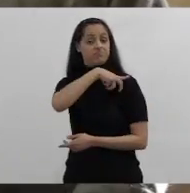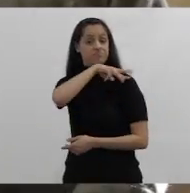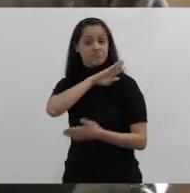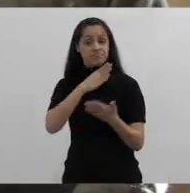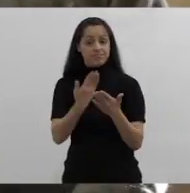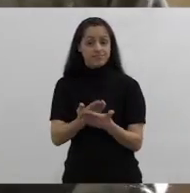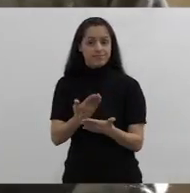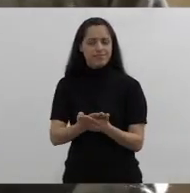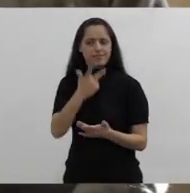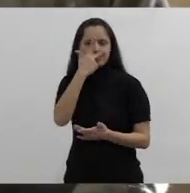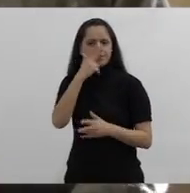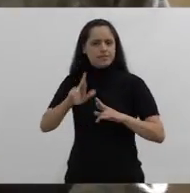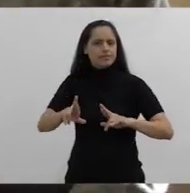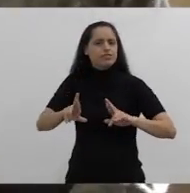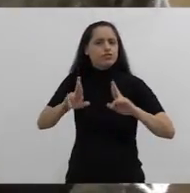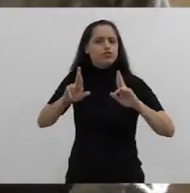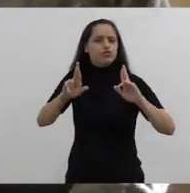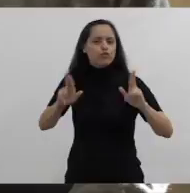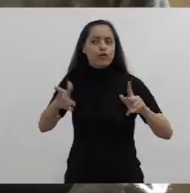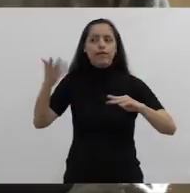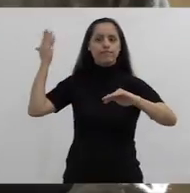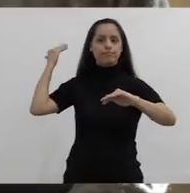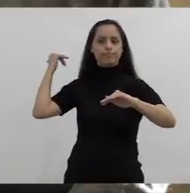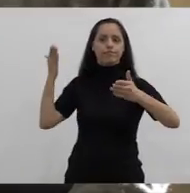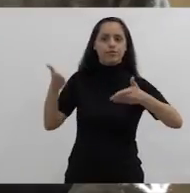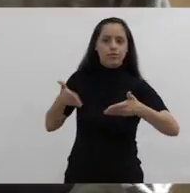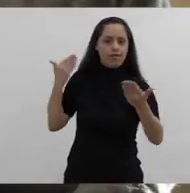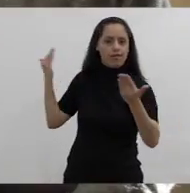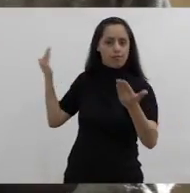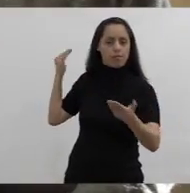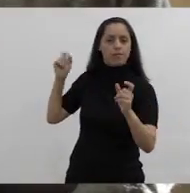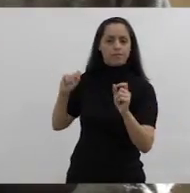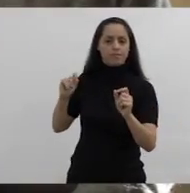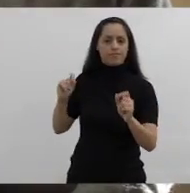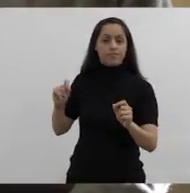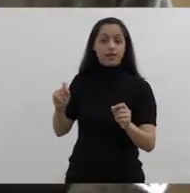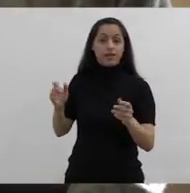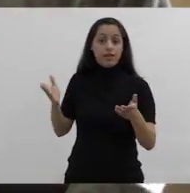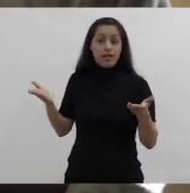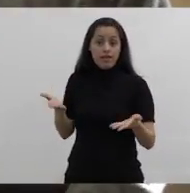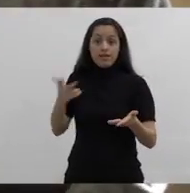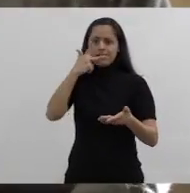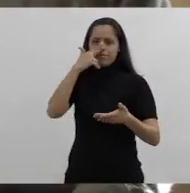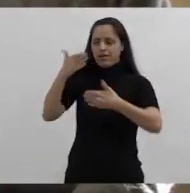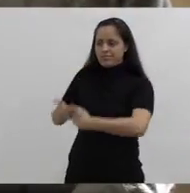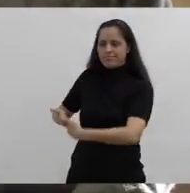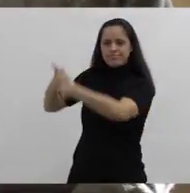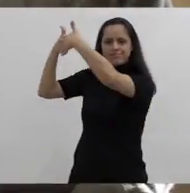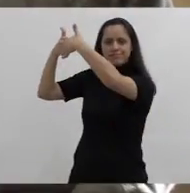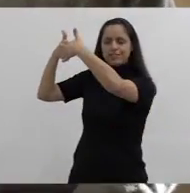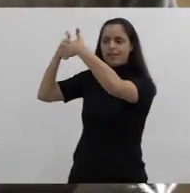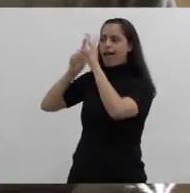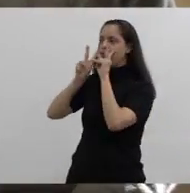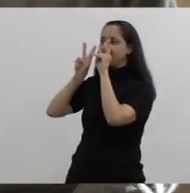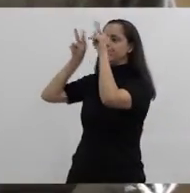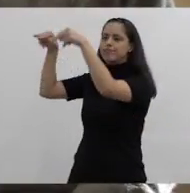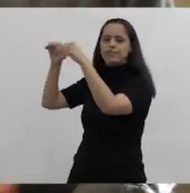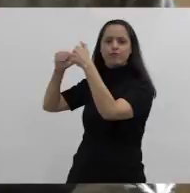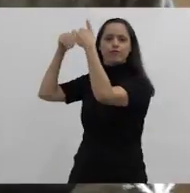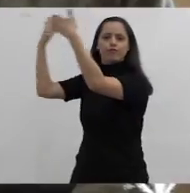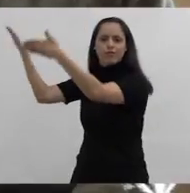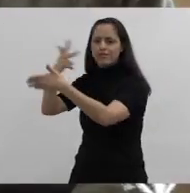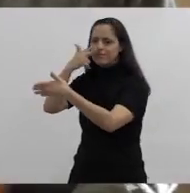la secundaria, a diferencia de otros tiempos, hoy la secundaria, estas paredes que hay